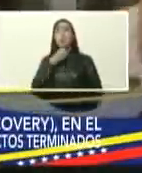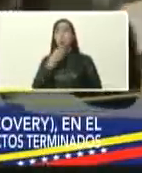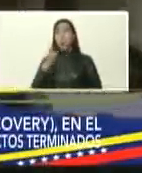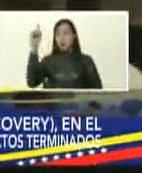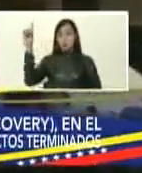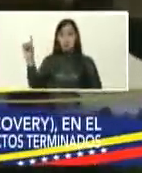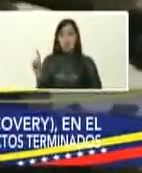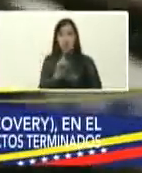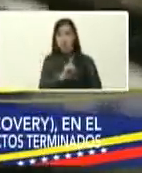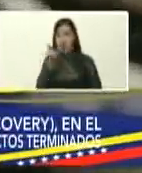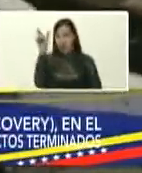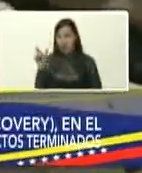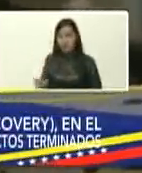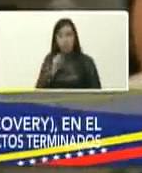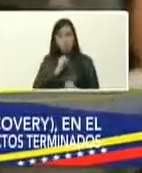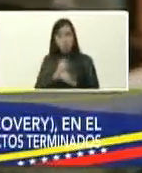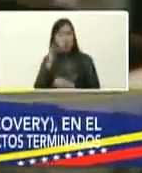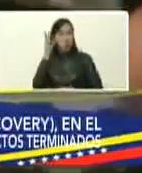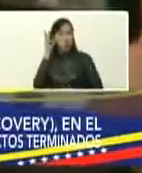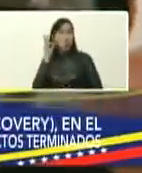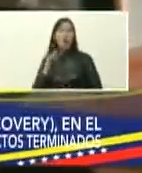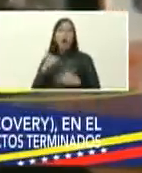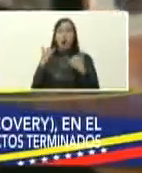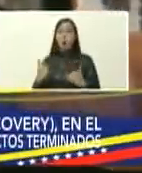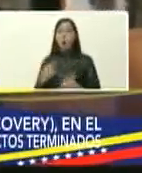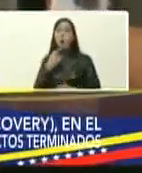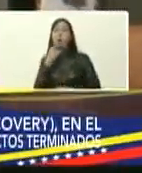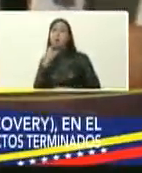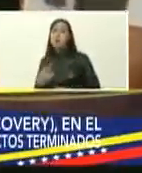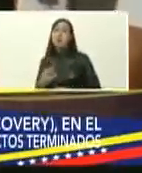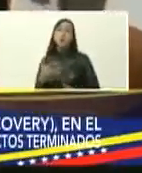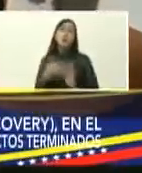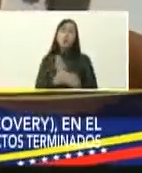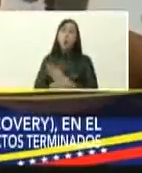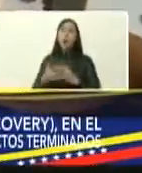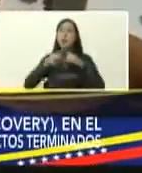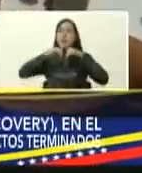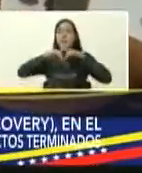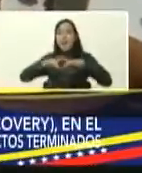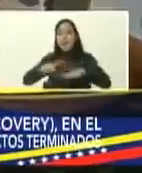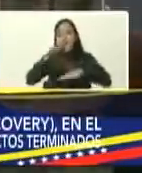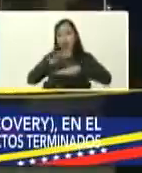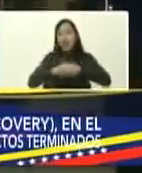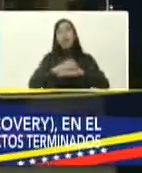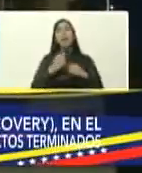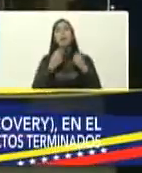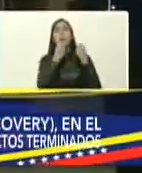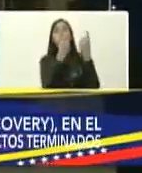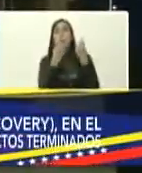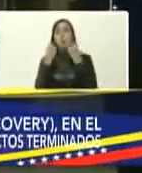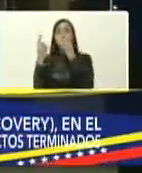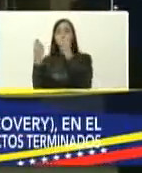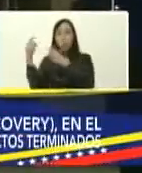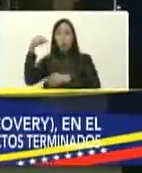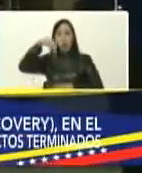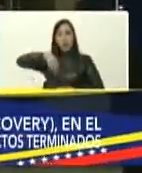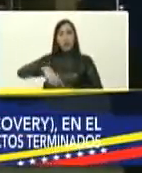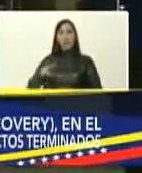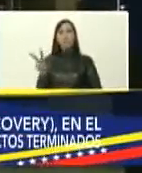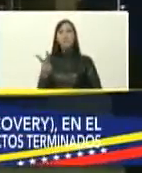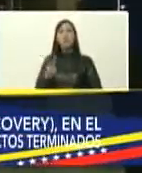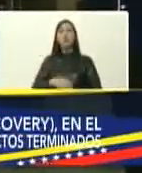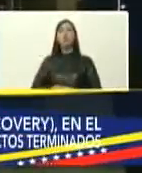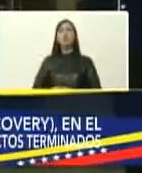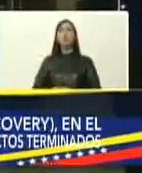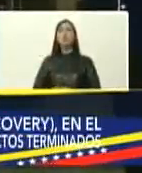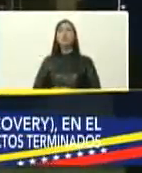trabajadora, referir que como usted bien ha dicho, es diversificar la oferta exportable de nuestro país, no solamente con